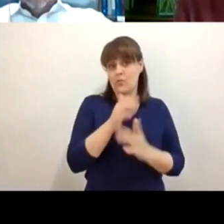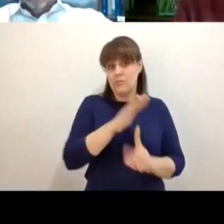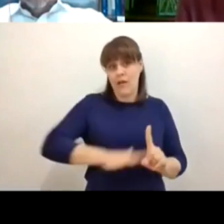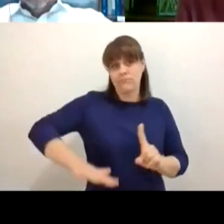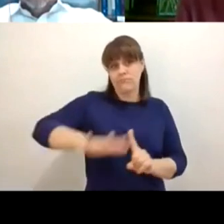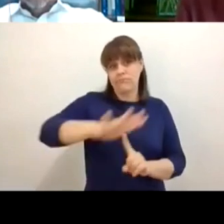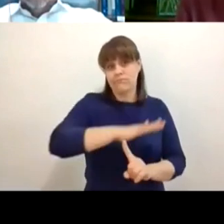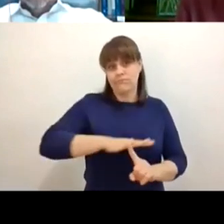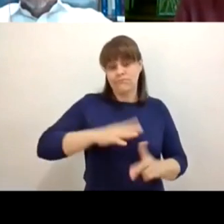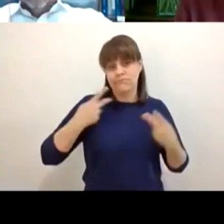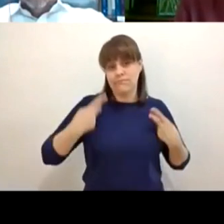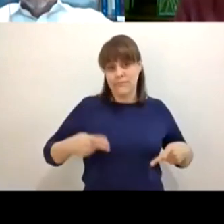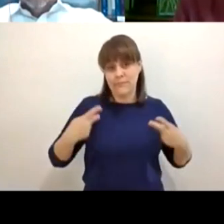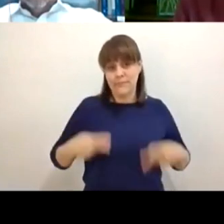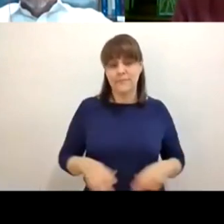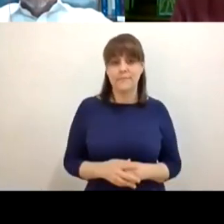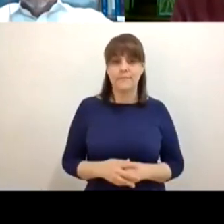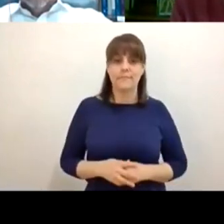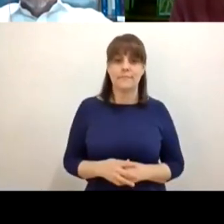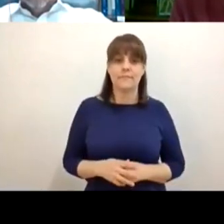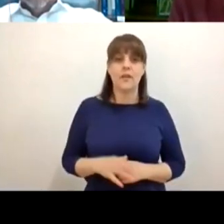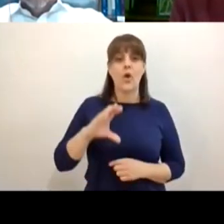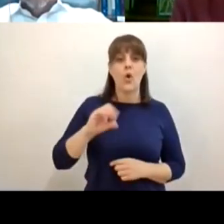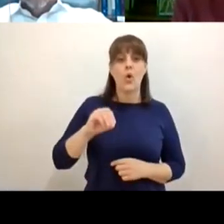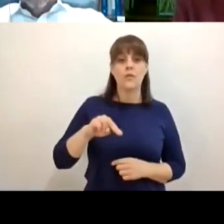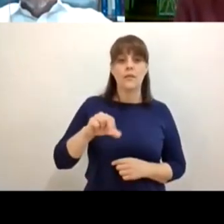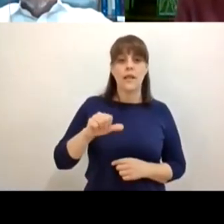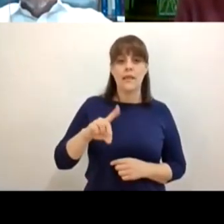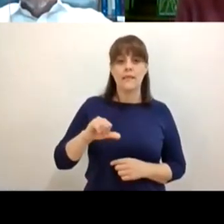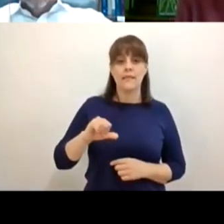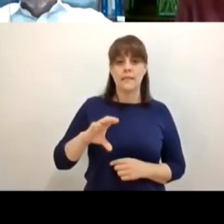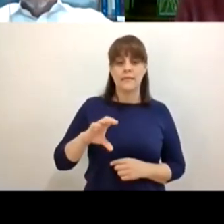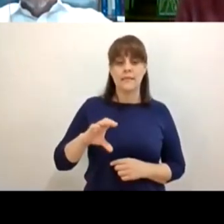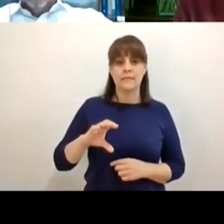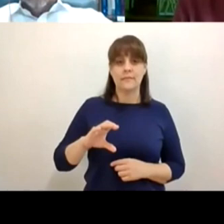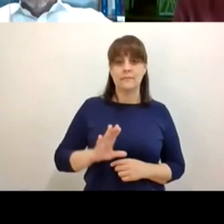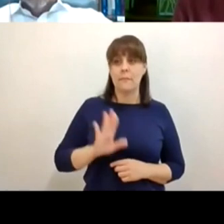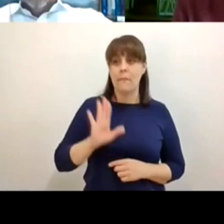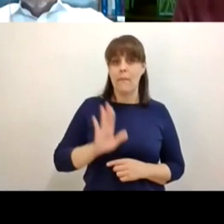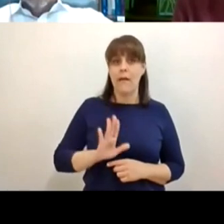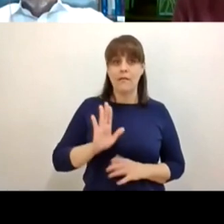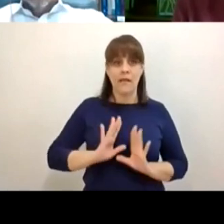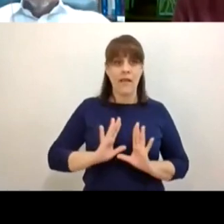que en la CONADIC el destino nos alcanzó. Hemos